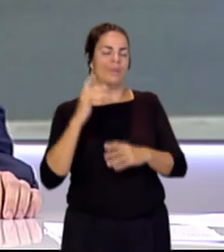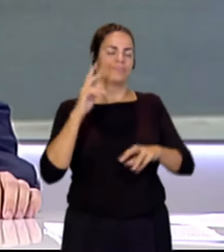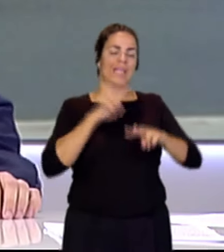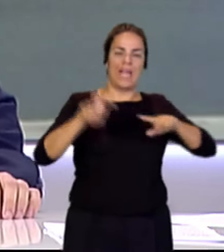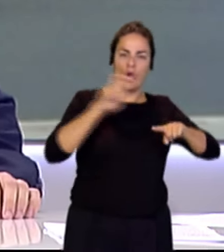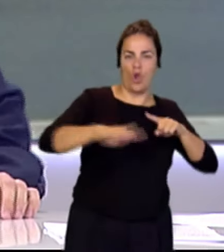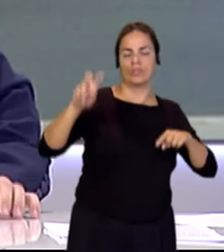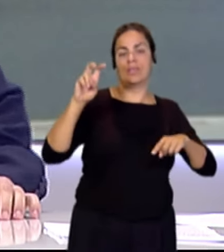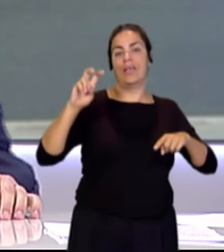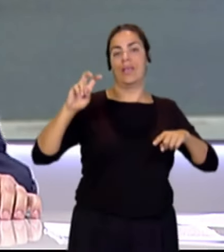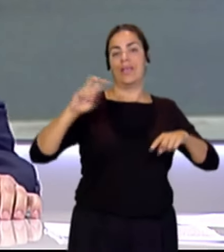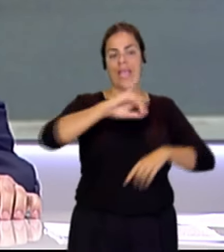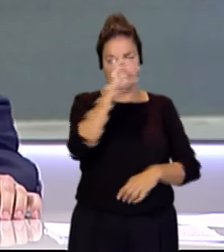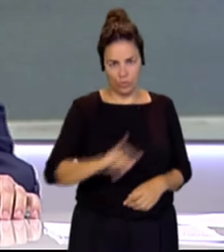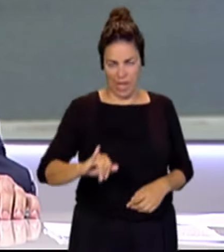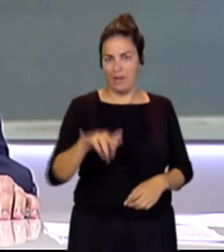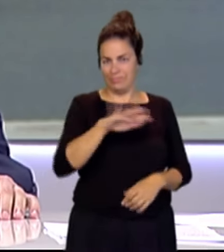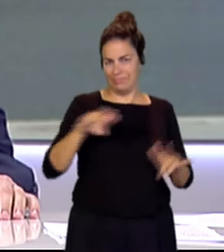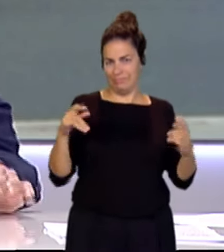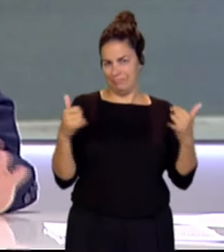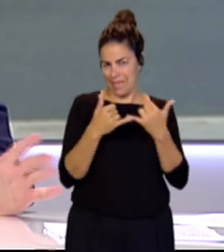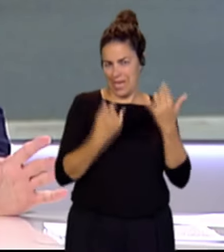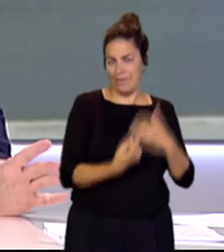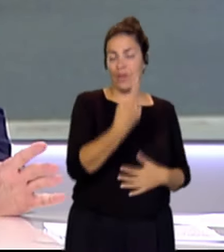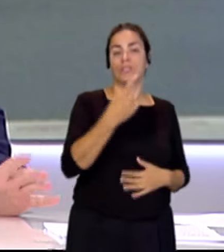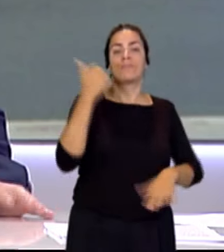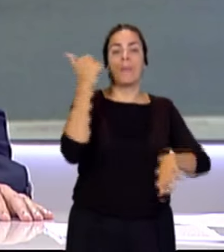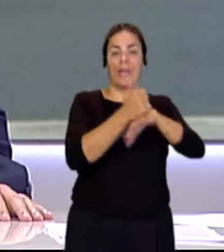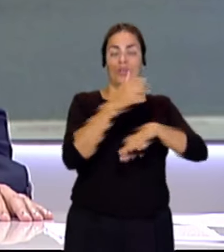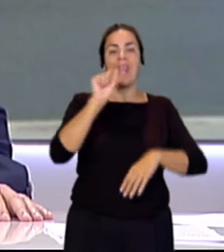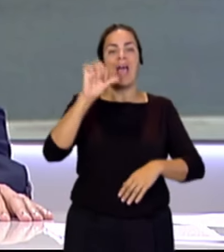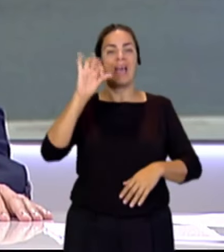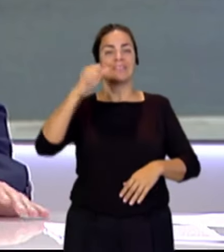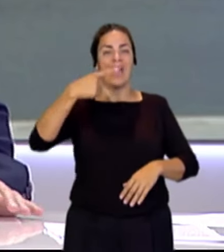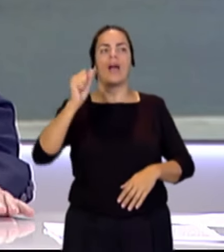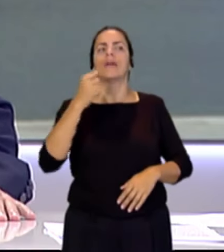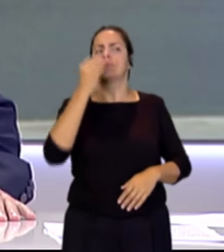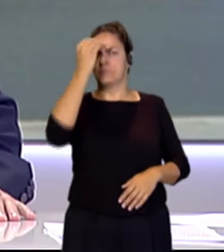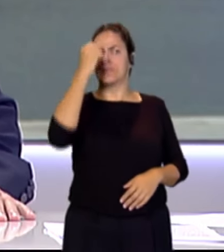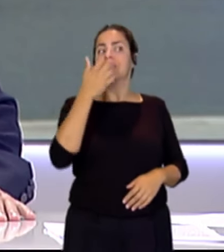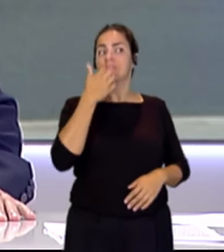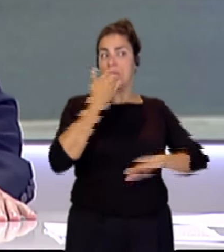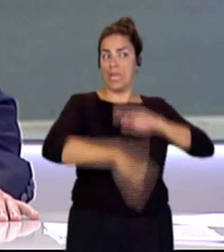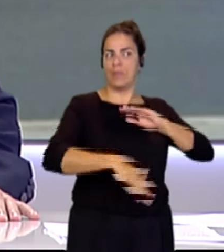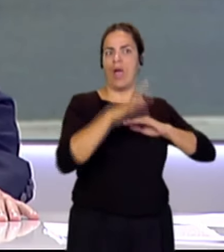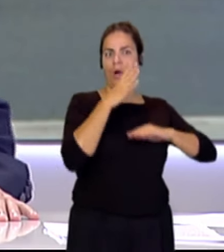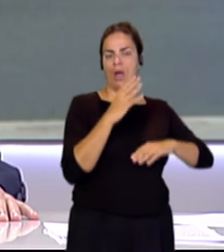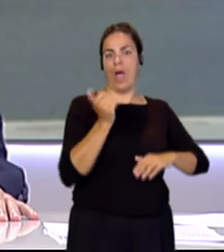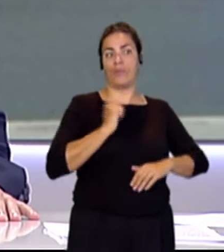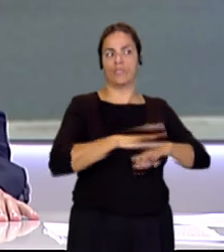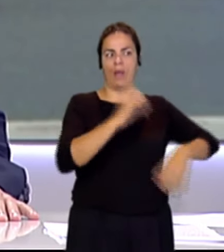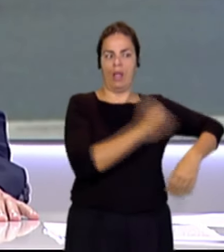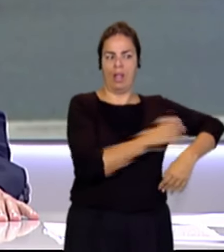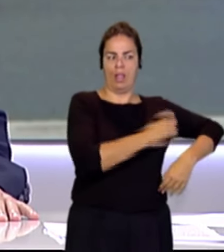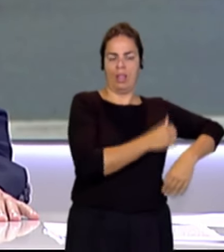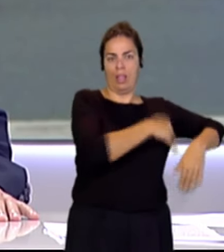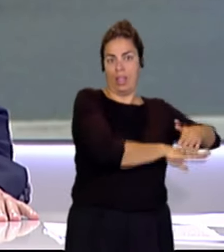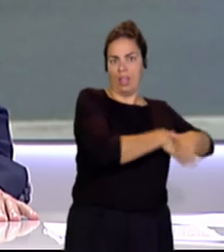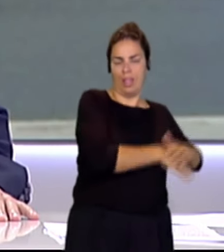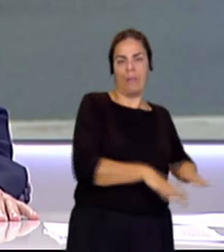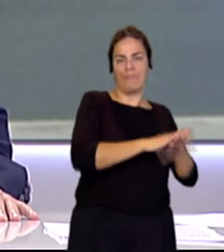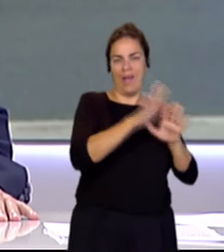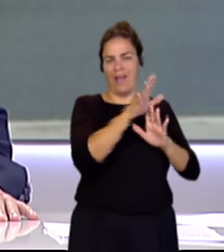tenerife la patronal aaga Confía en que estas limitaciones permitan almacenar agua de cara al verano que se prevé duro hay agricultores que